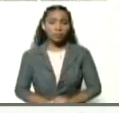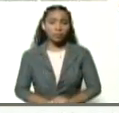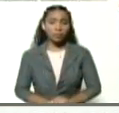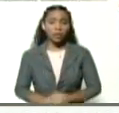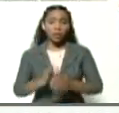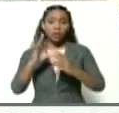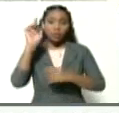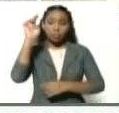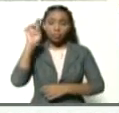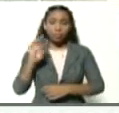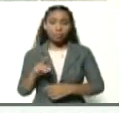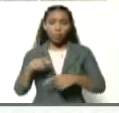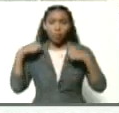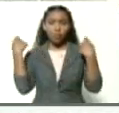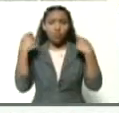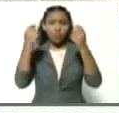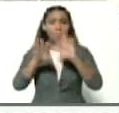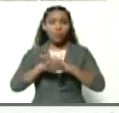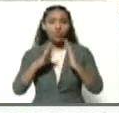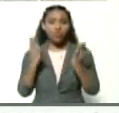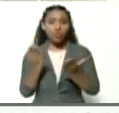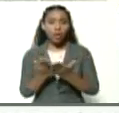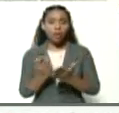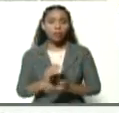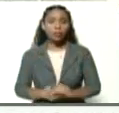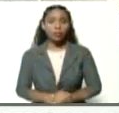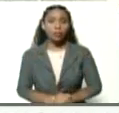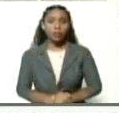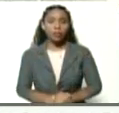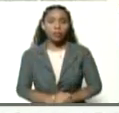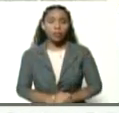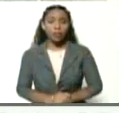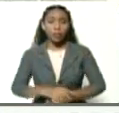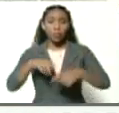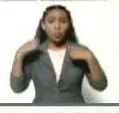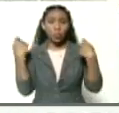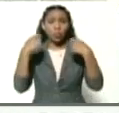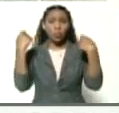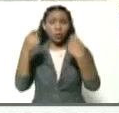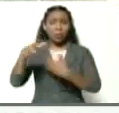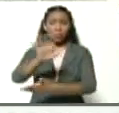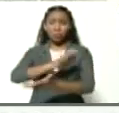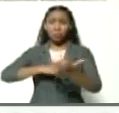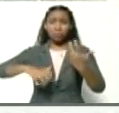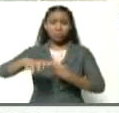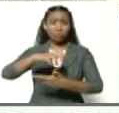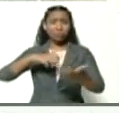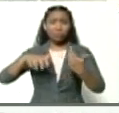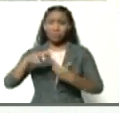Todos los días hay una campaña en el mundo. Una campaña perversa, venenosa,